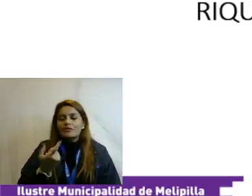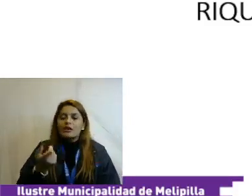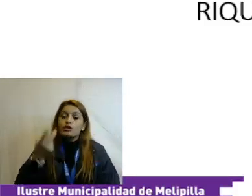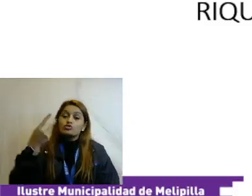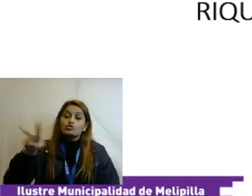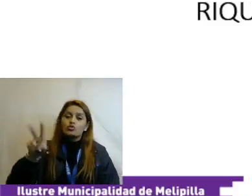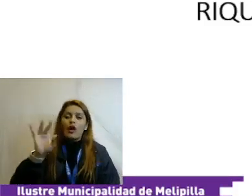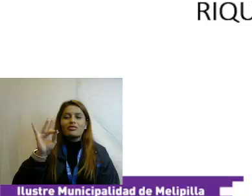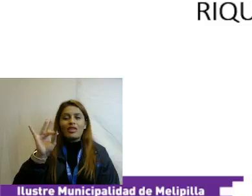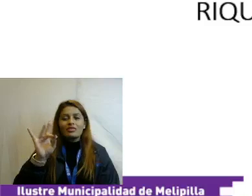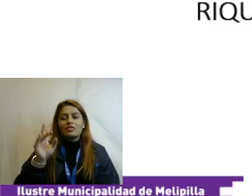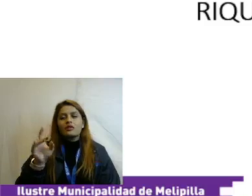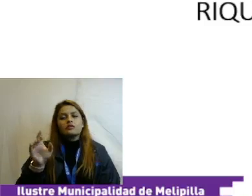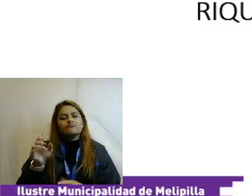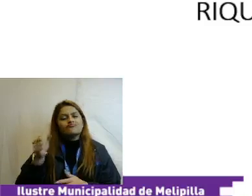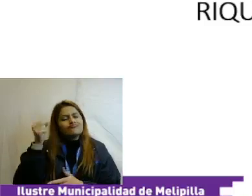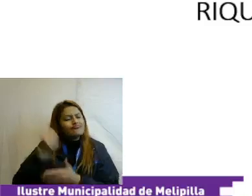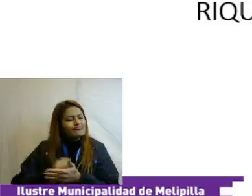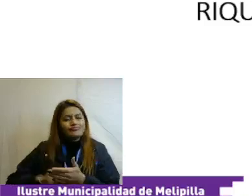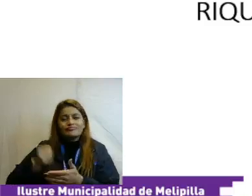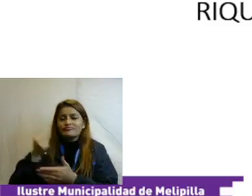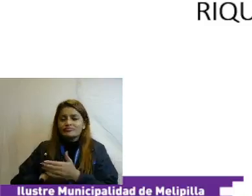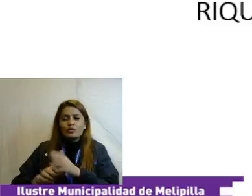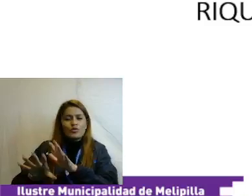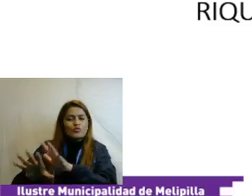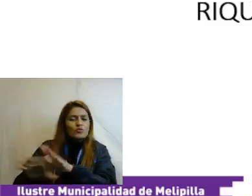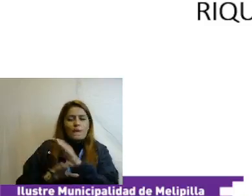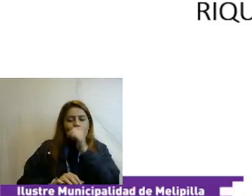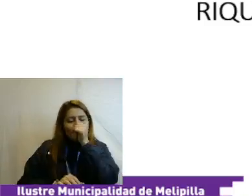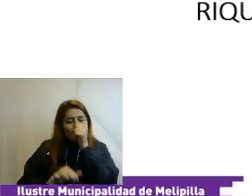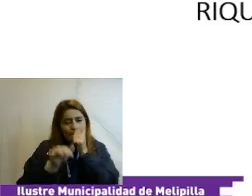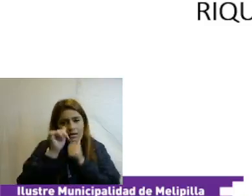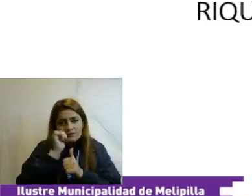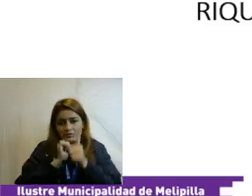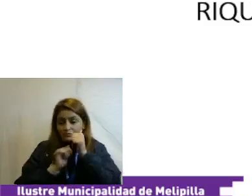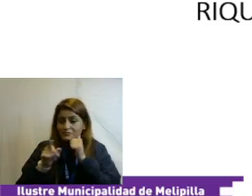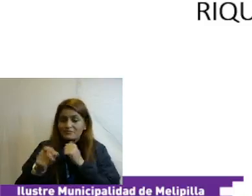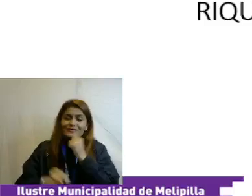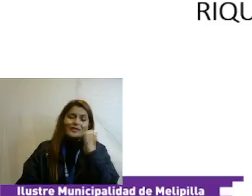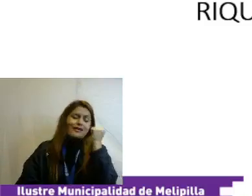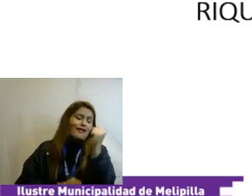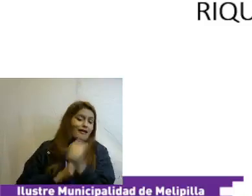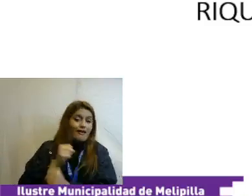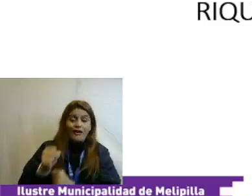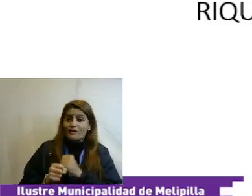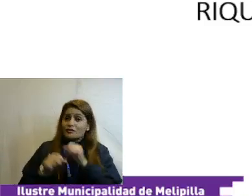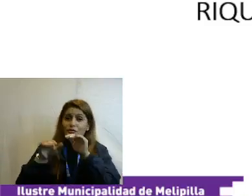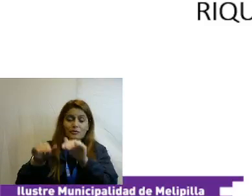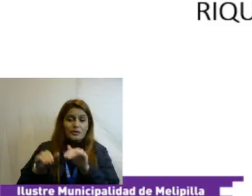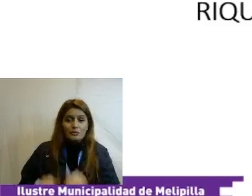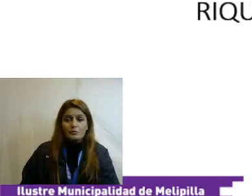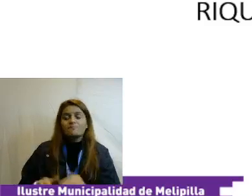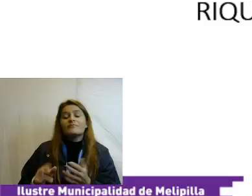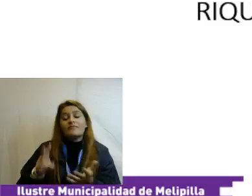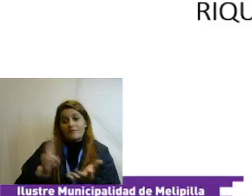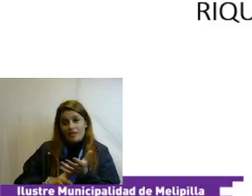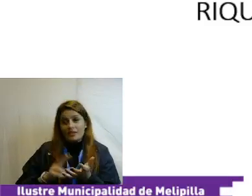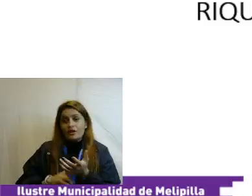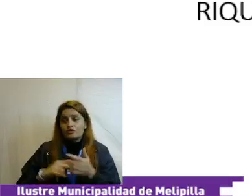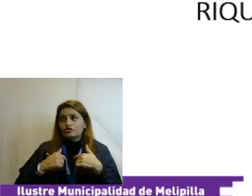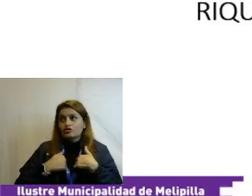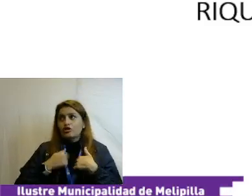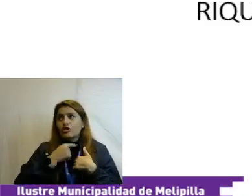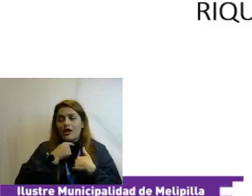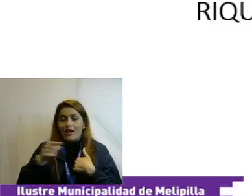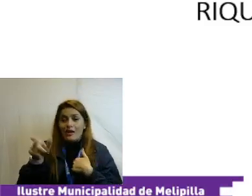increíble de perseverancia, de esfuerzo, de paciencia, porque ya lleva hartos años peleando esto. Entonces, de verdad, yo creo que